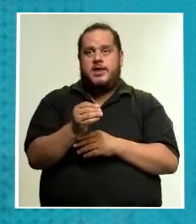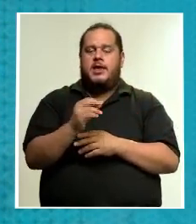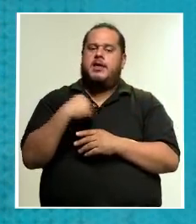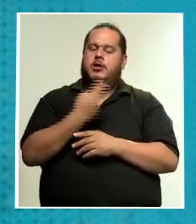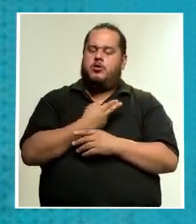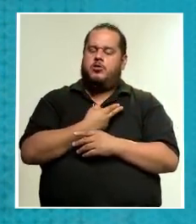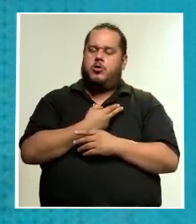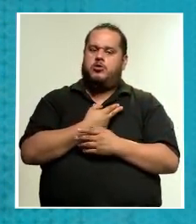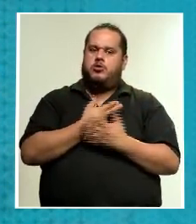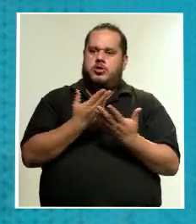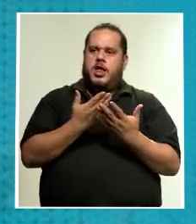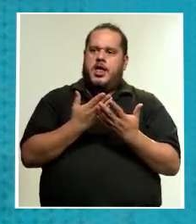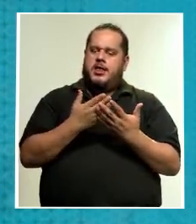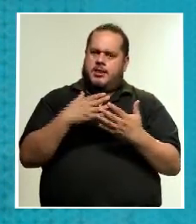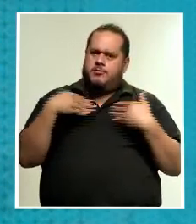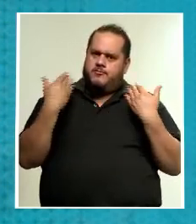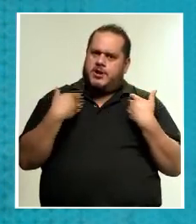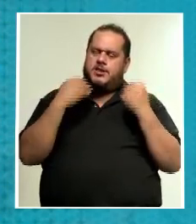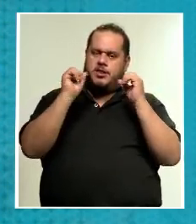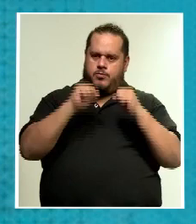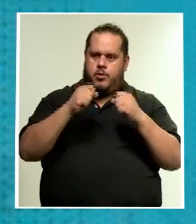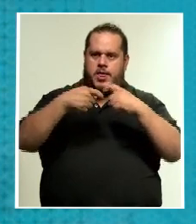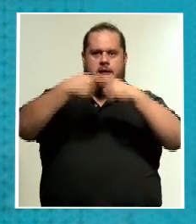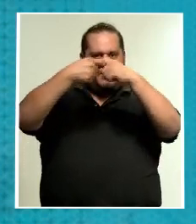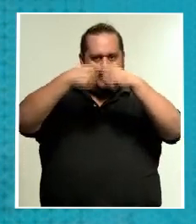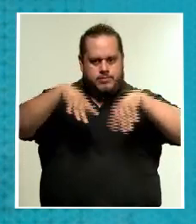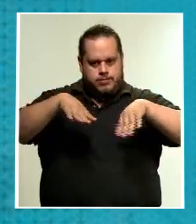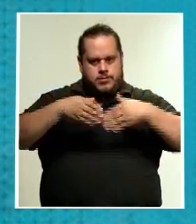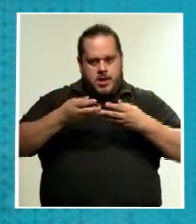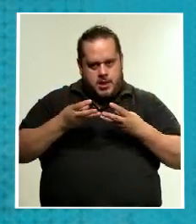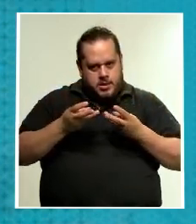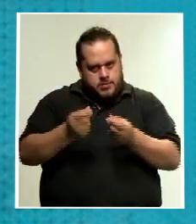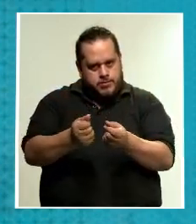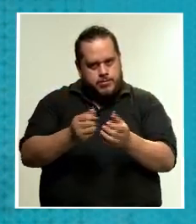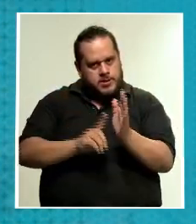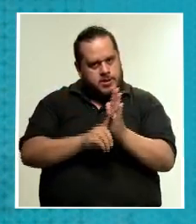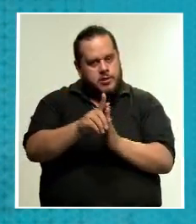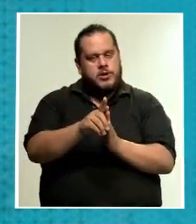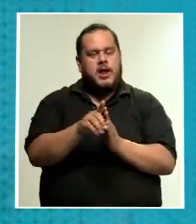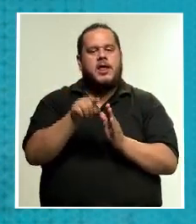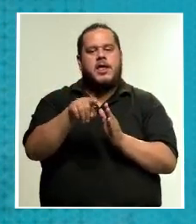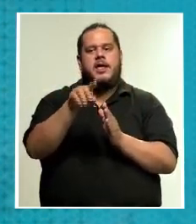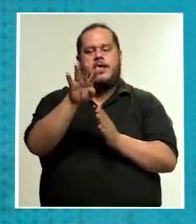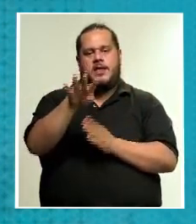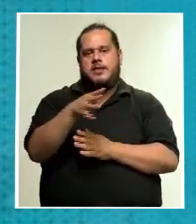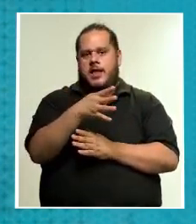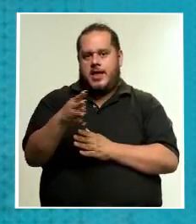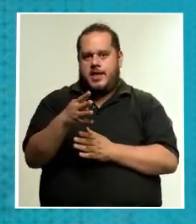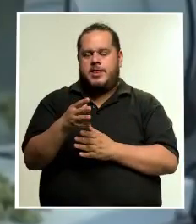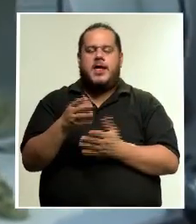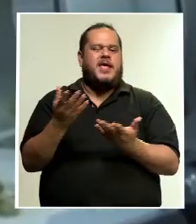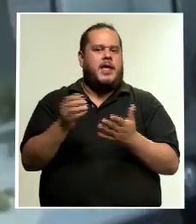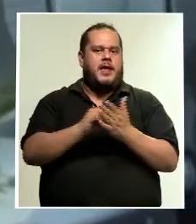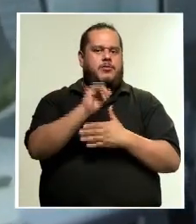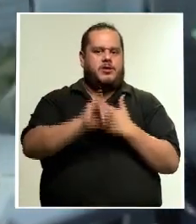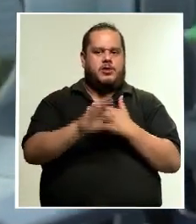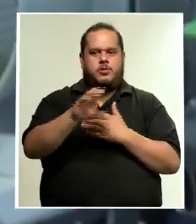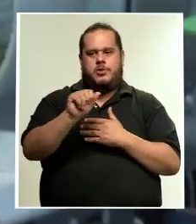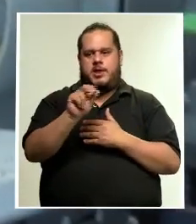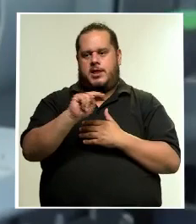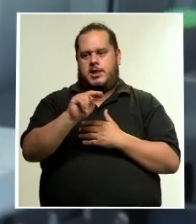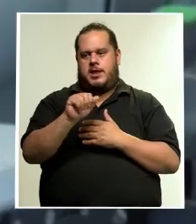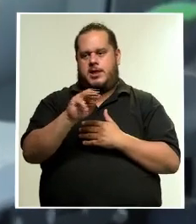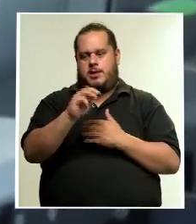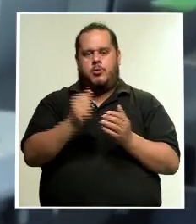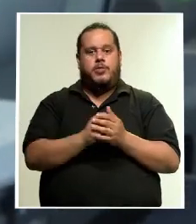complace muchísimo que podamos estar retomando esa agenda que anunciamos, y eso incluye el proyecto de cáñamo. La principal